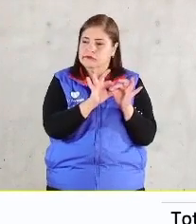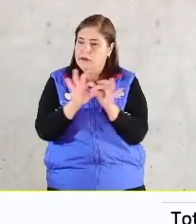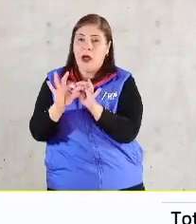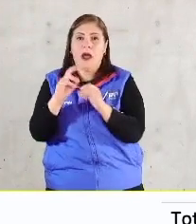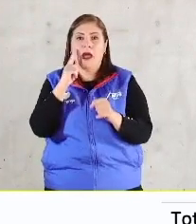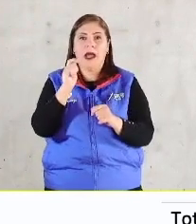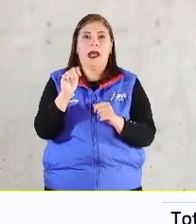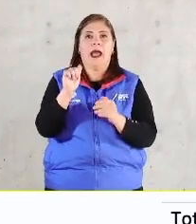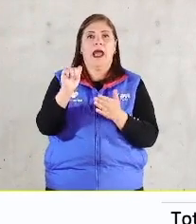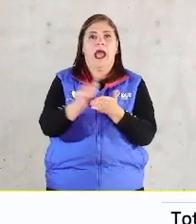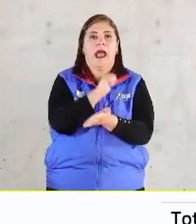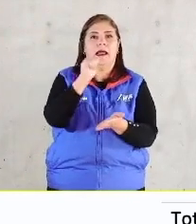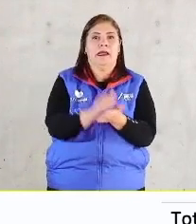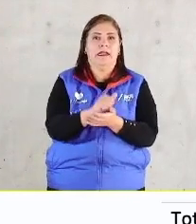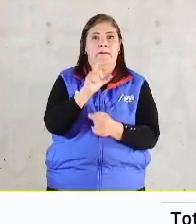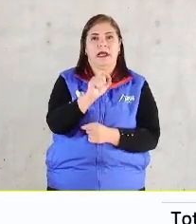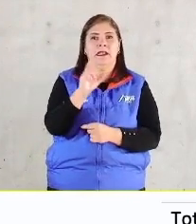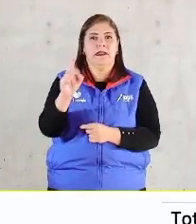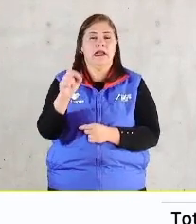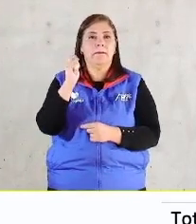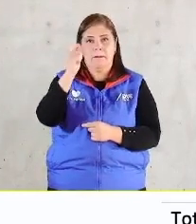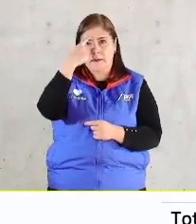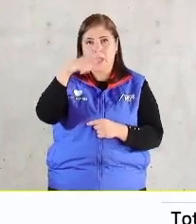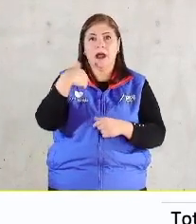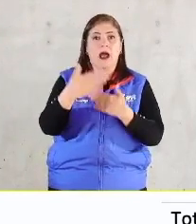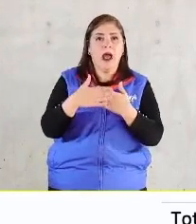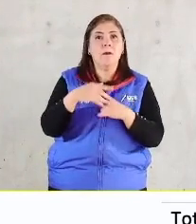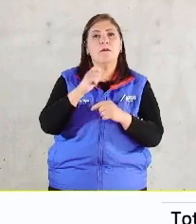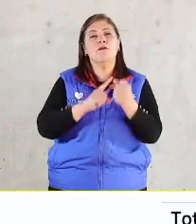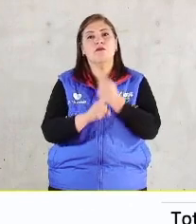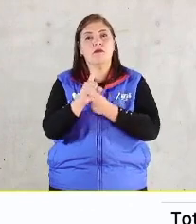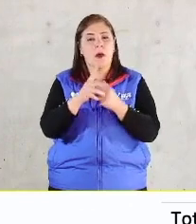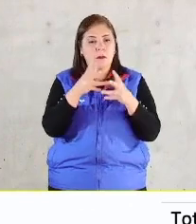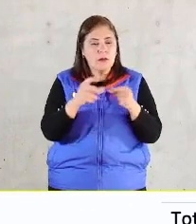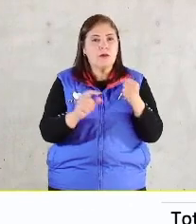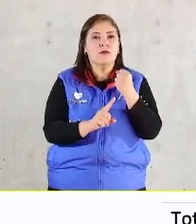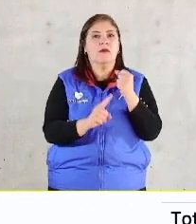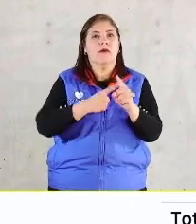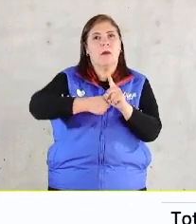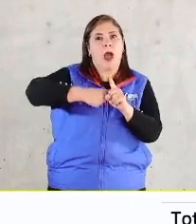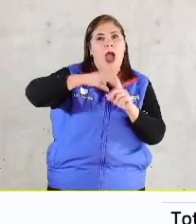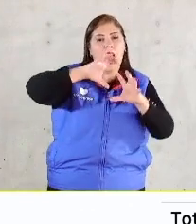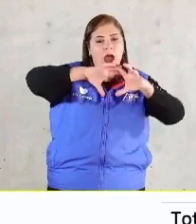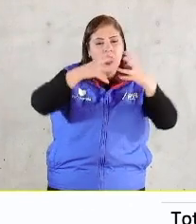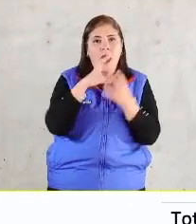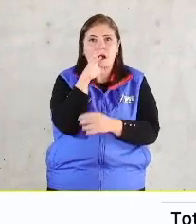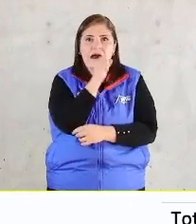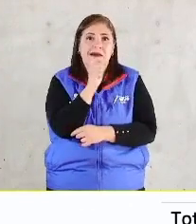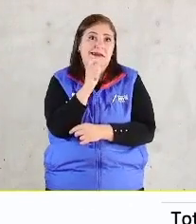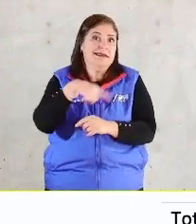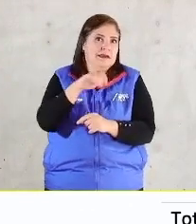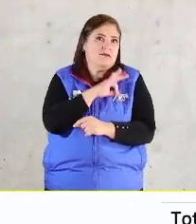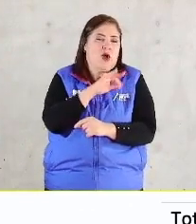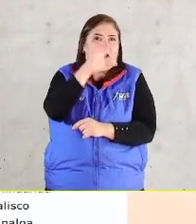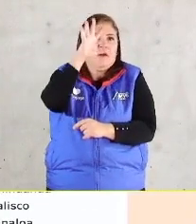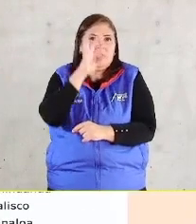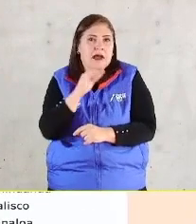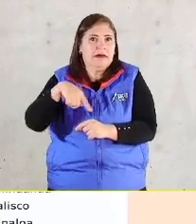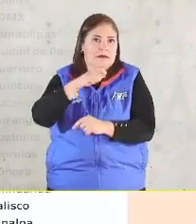Agenda 2030 para dar solución a estos problemas climáticos que hoy nos tienen en jaque a toda la humanidad.